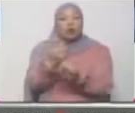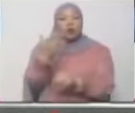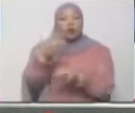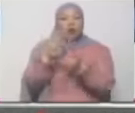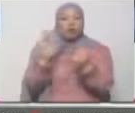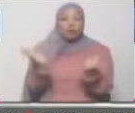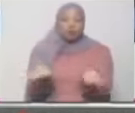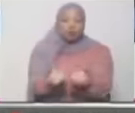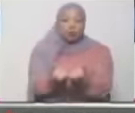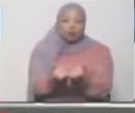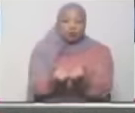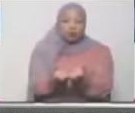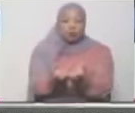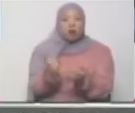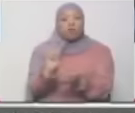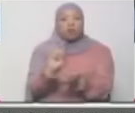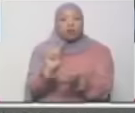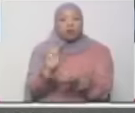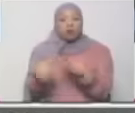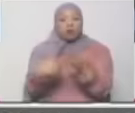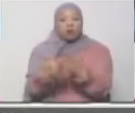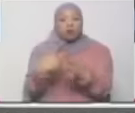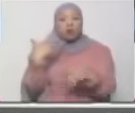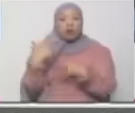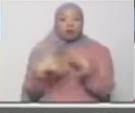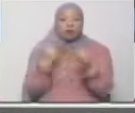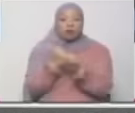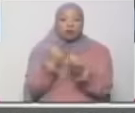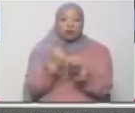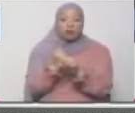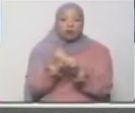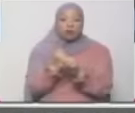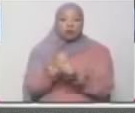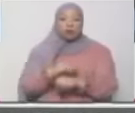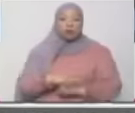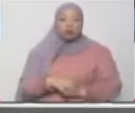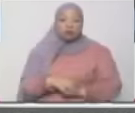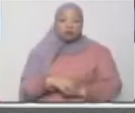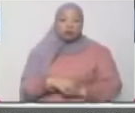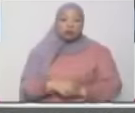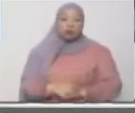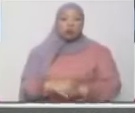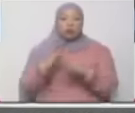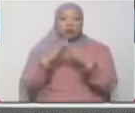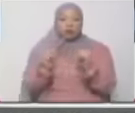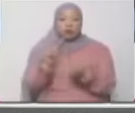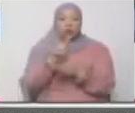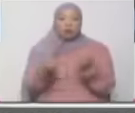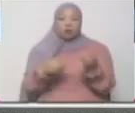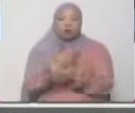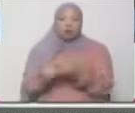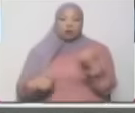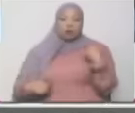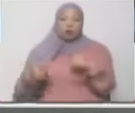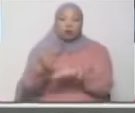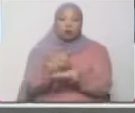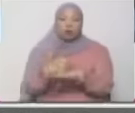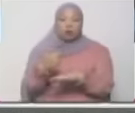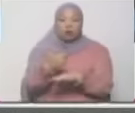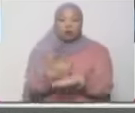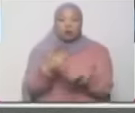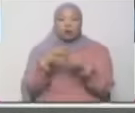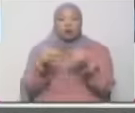mundial, en donde Venezuela va en la vanguardia también. Aquí están todos los vicepresidentes de gobierno, todos